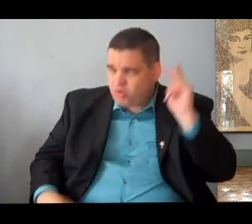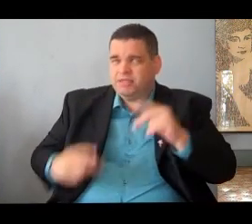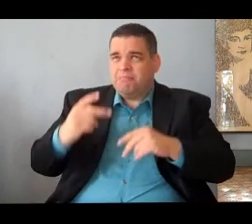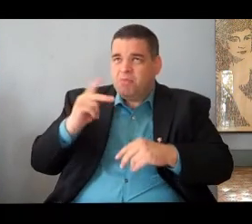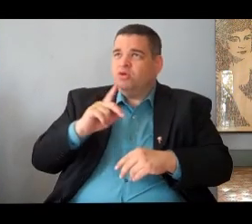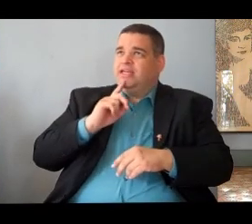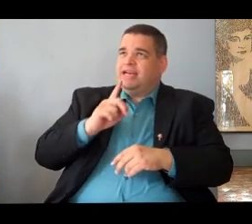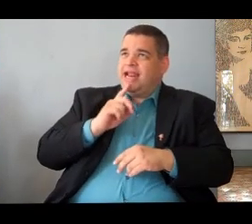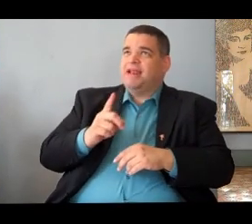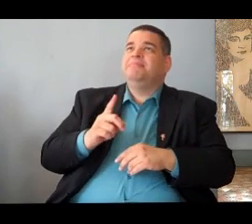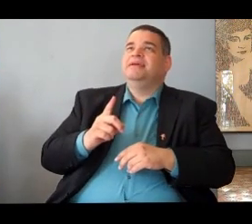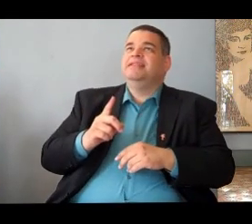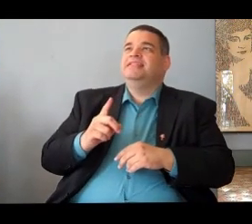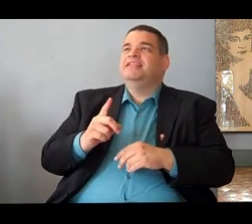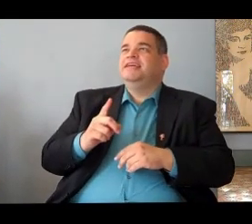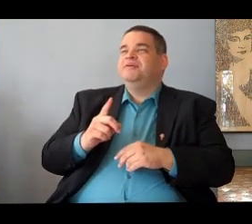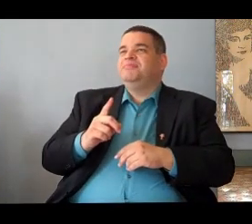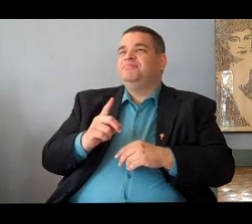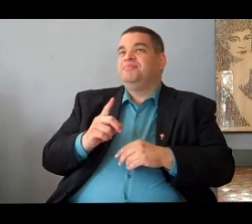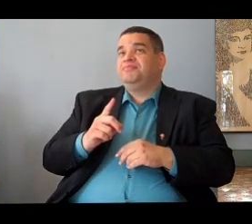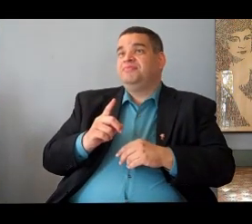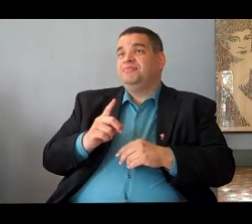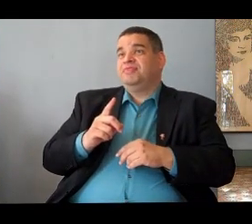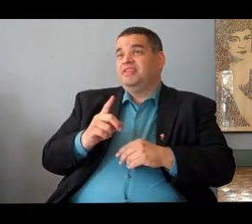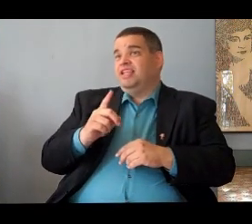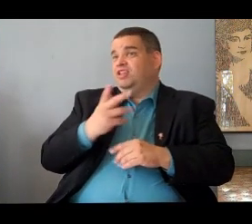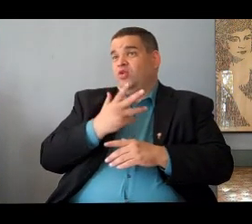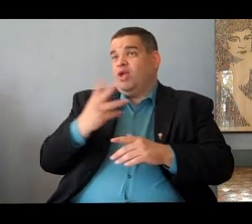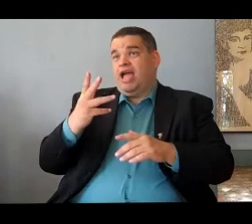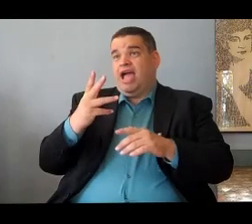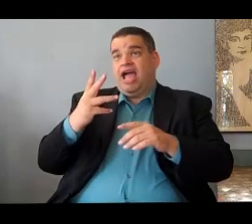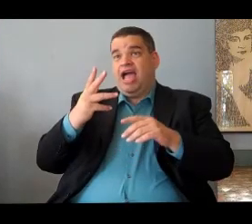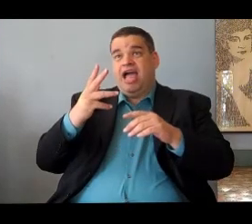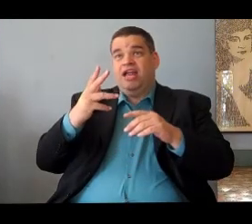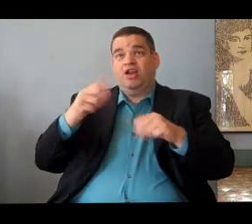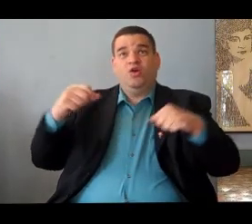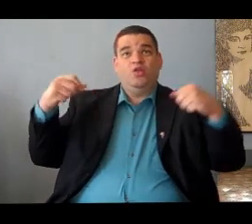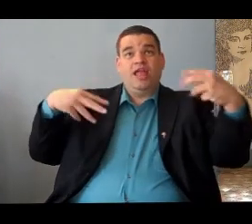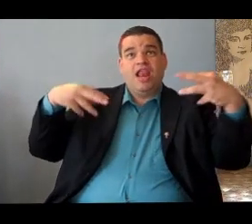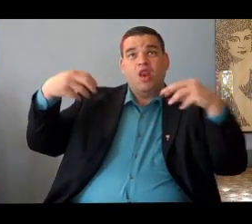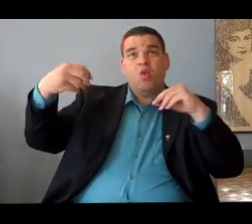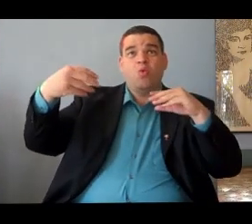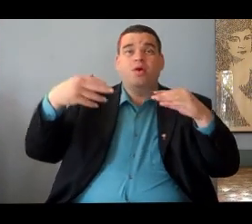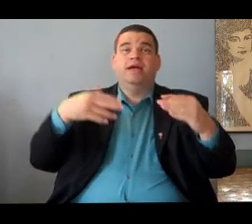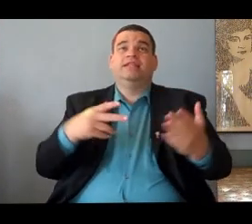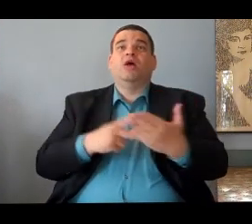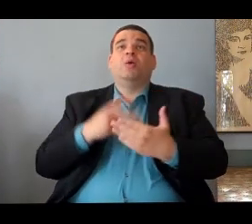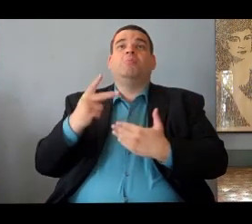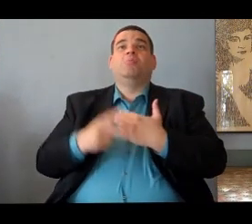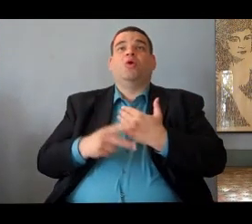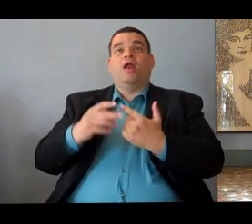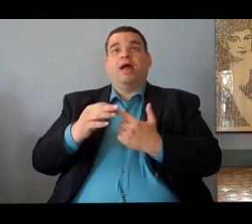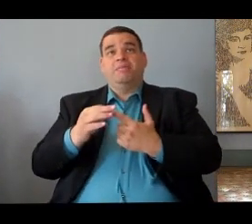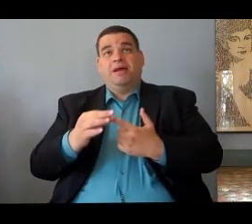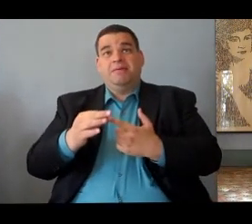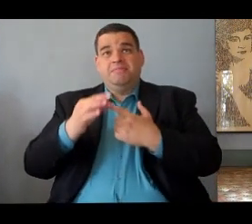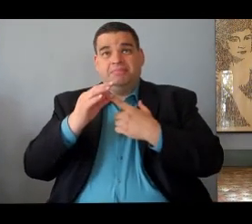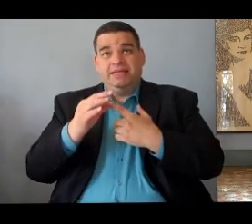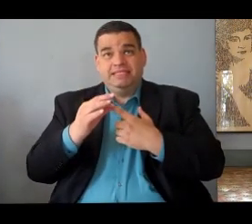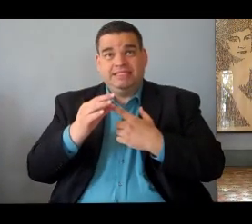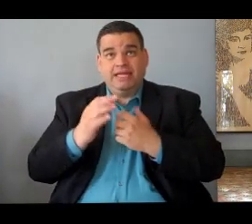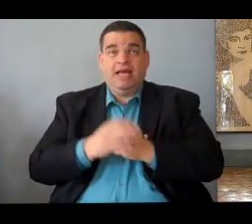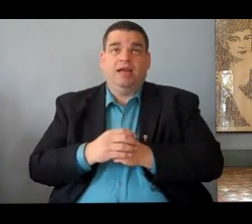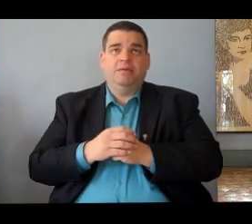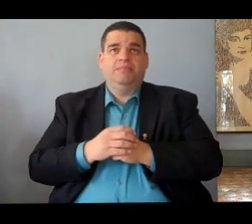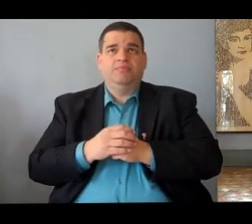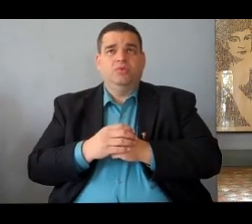dicen, esto no son efectos de sonido ni efectos visuales. Exacto, ni de luz. que es un programa especial. Y son los pitrales. Exacto.